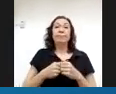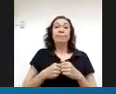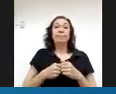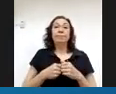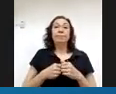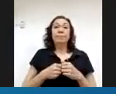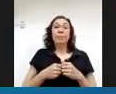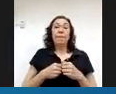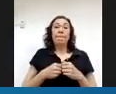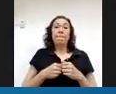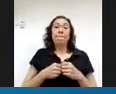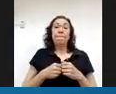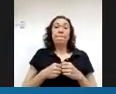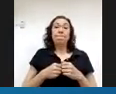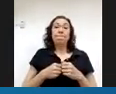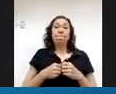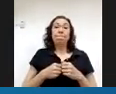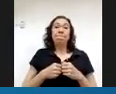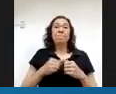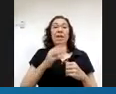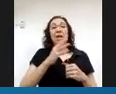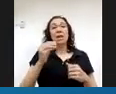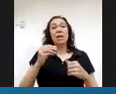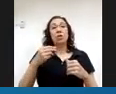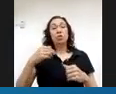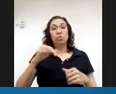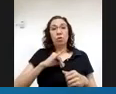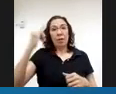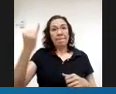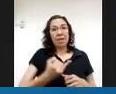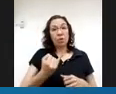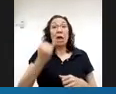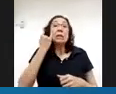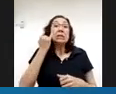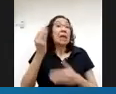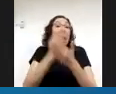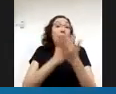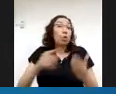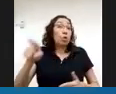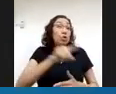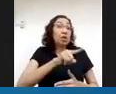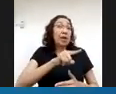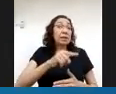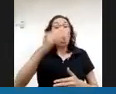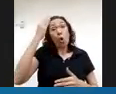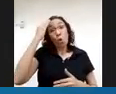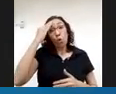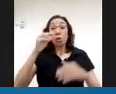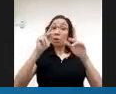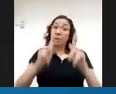por colocarse la vacuna. Y de ahí la invitación, si alguno de ustedes conoce a